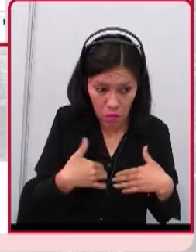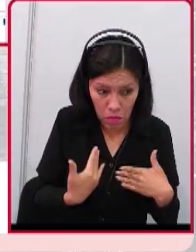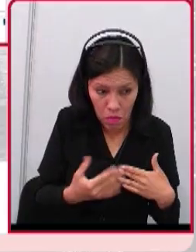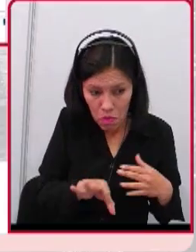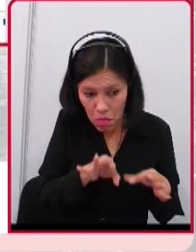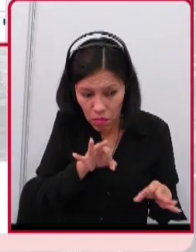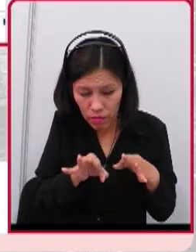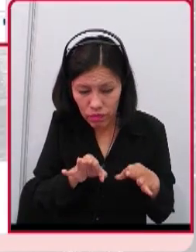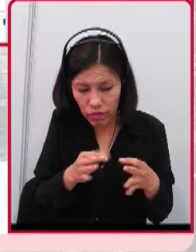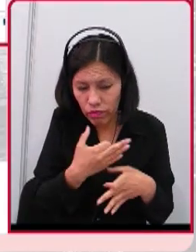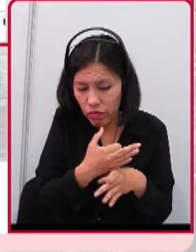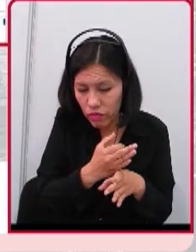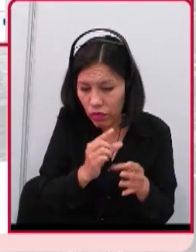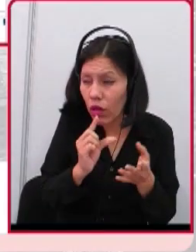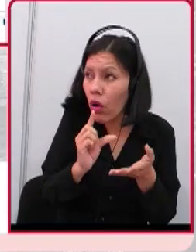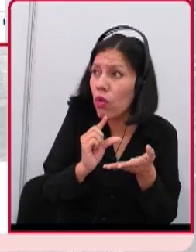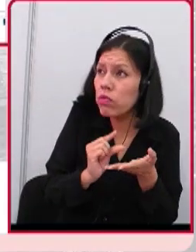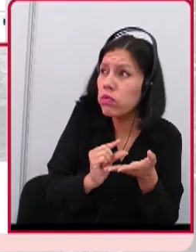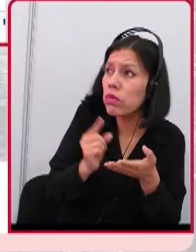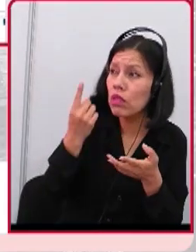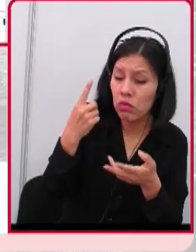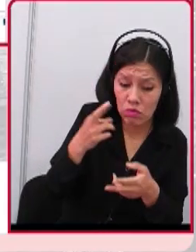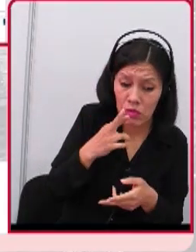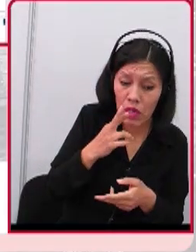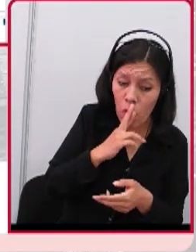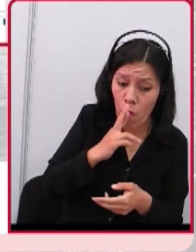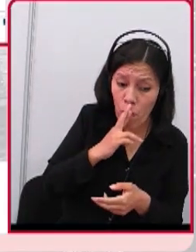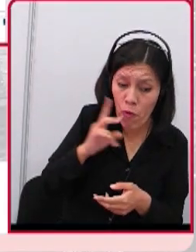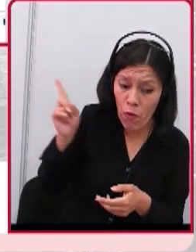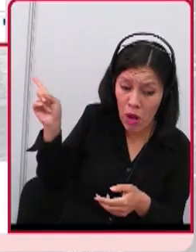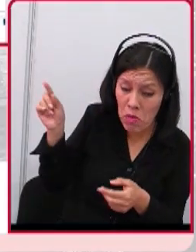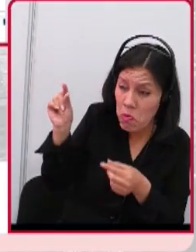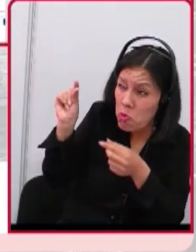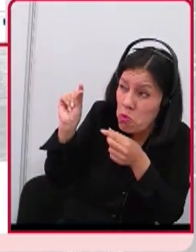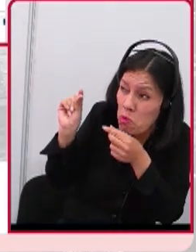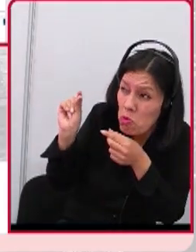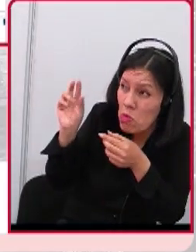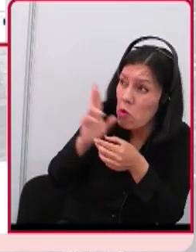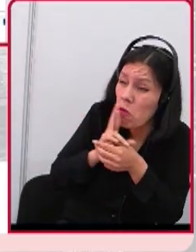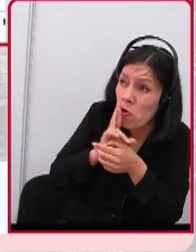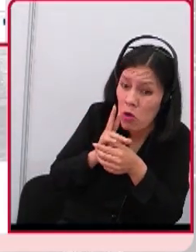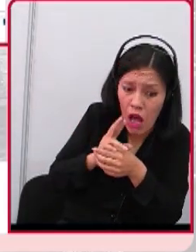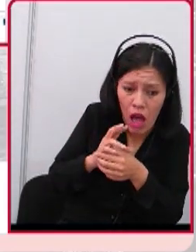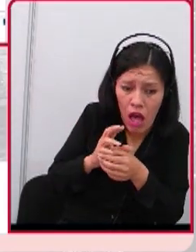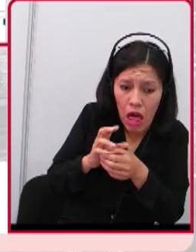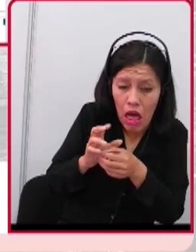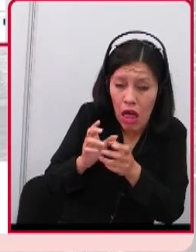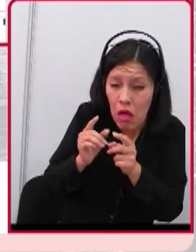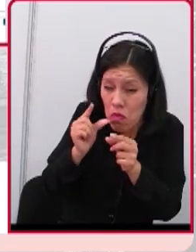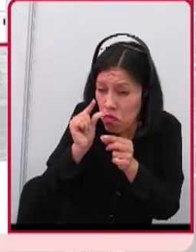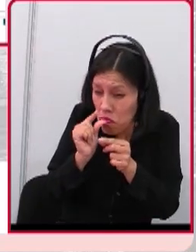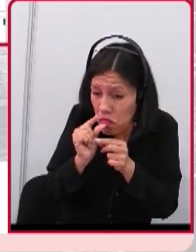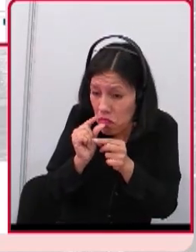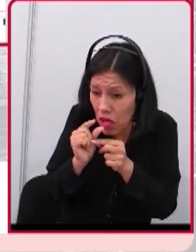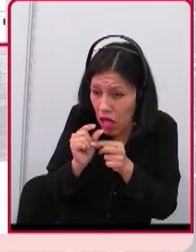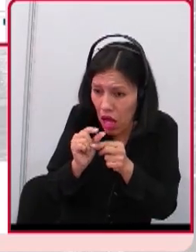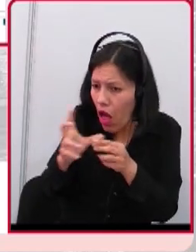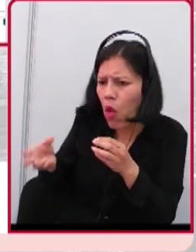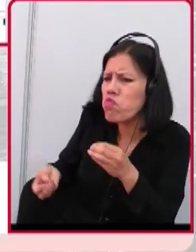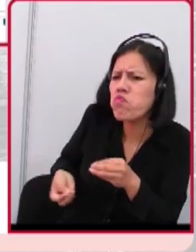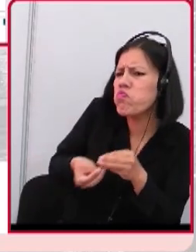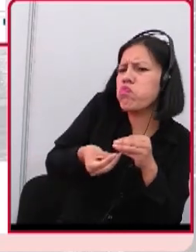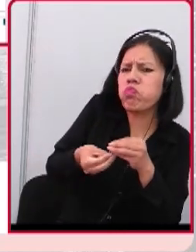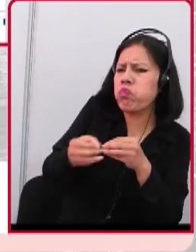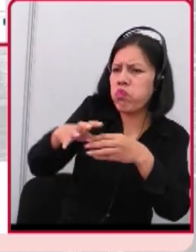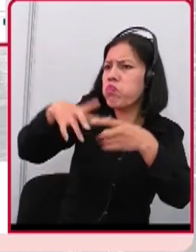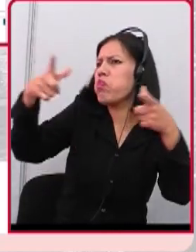pueden ver aquí, esta pequeña alteración roja, y no porque sea pequeña la fusiona o la agrega a una grande. Por eso es